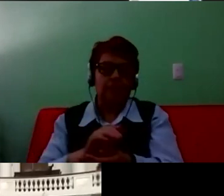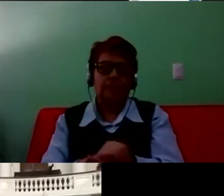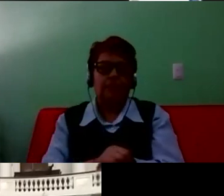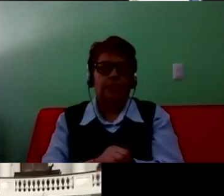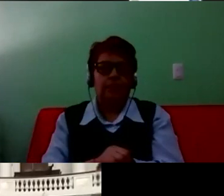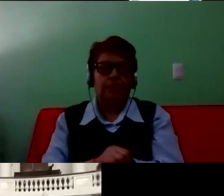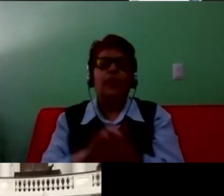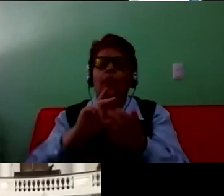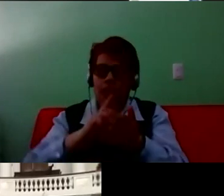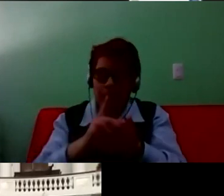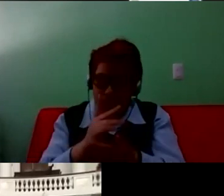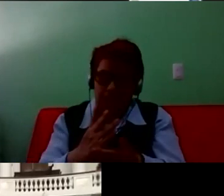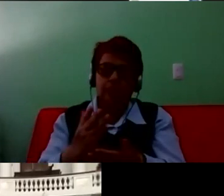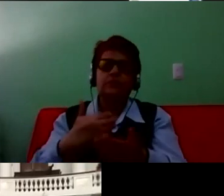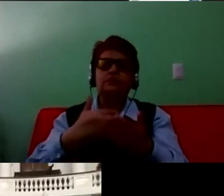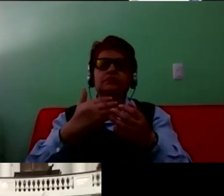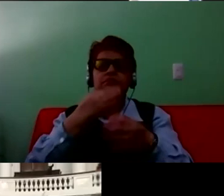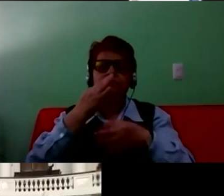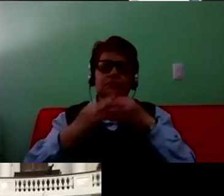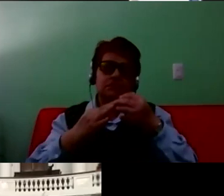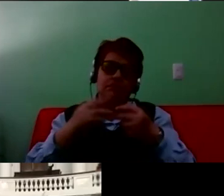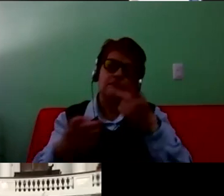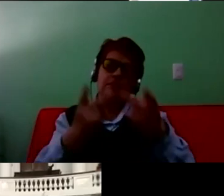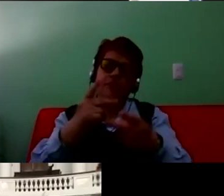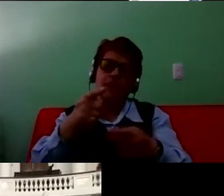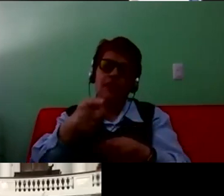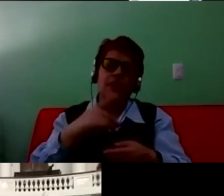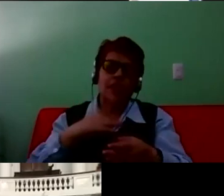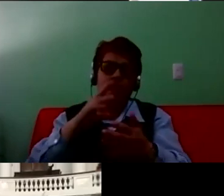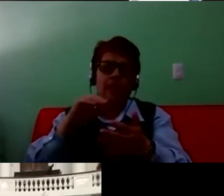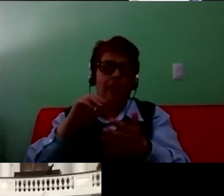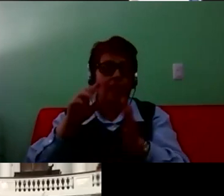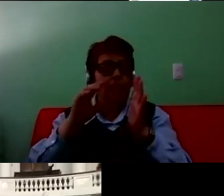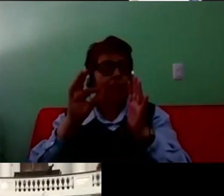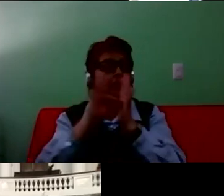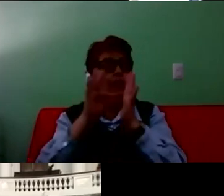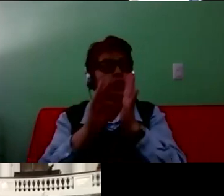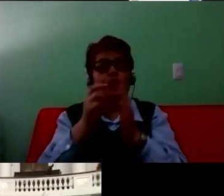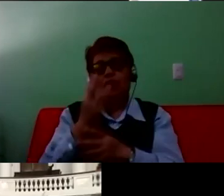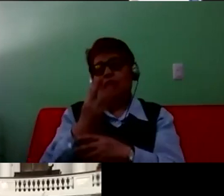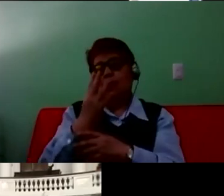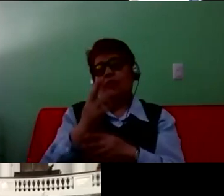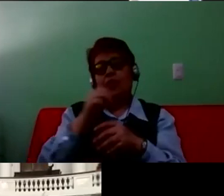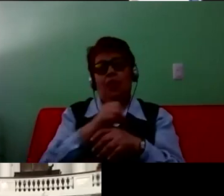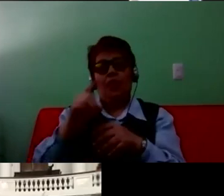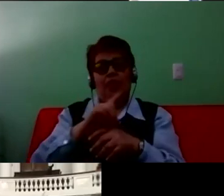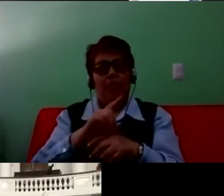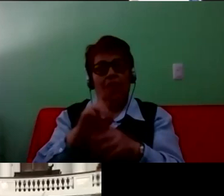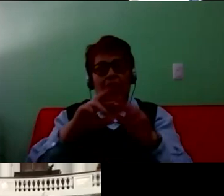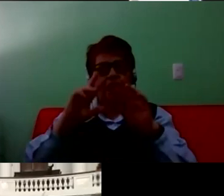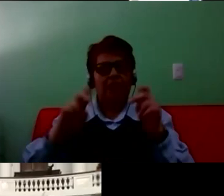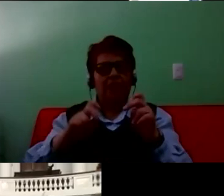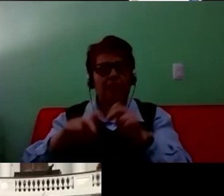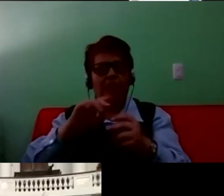Gracias. Nuevamente, por instrucciones de la Presidencia, se pone a consideración el desahogo de los puntos 3 y 4 del orden del día. Son los relativos